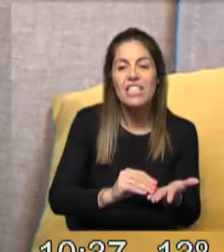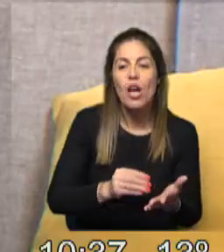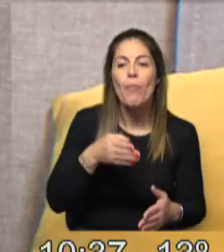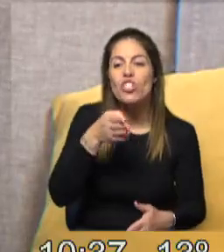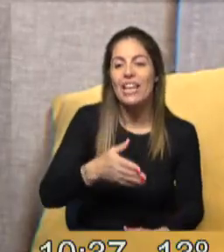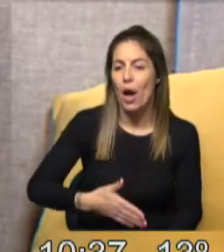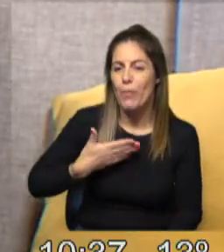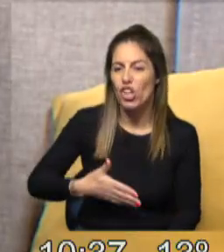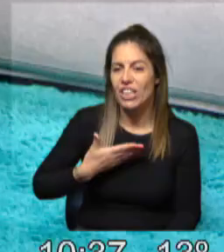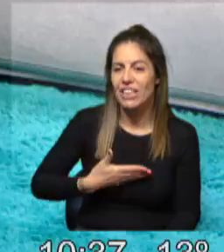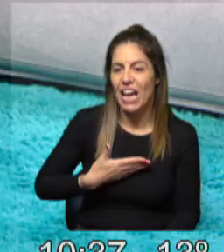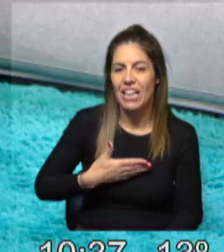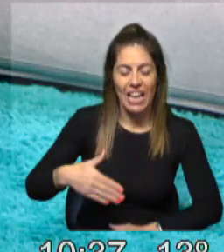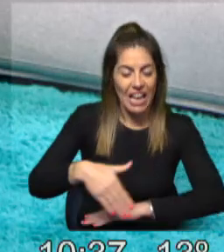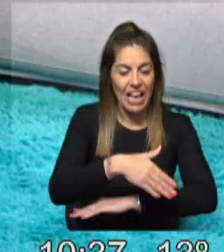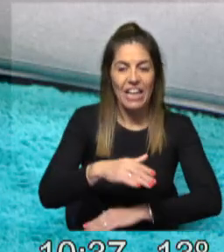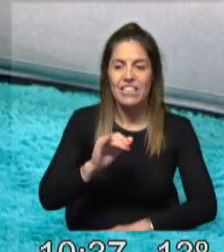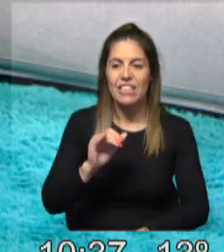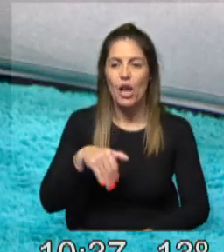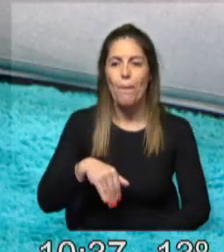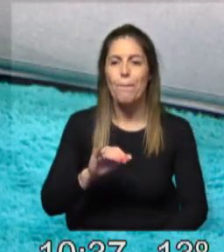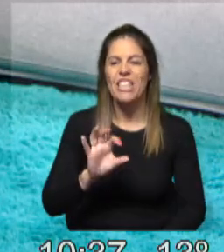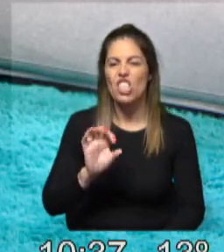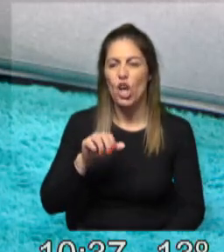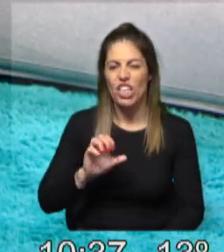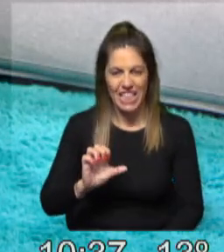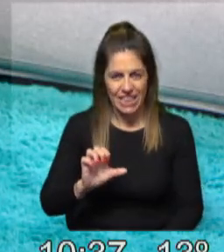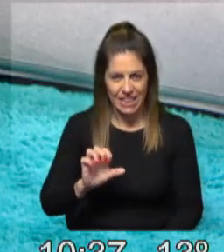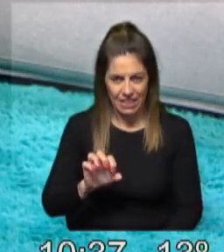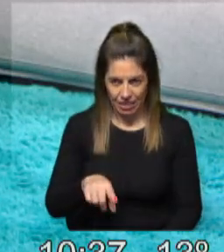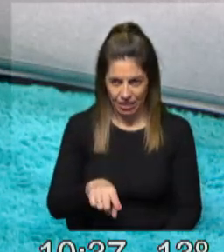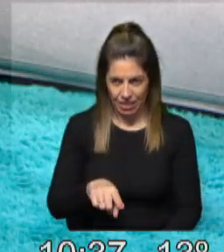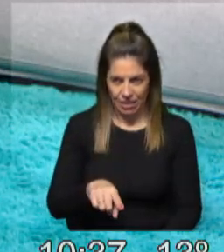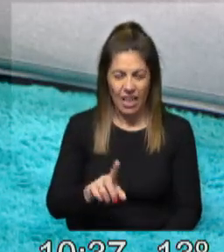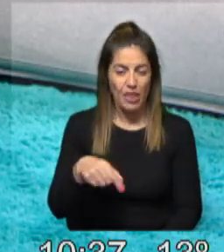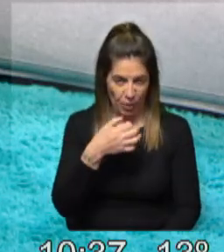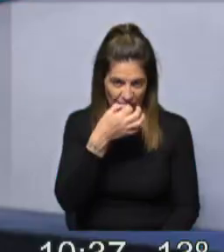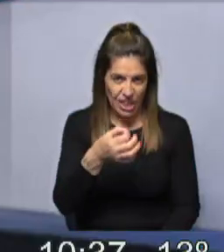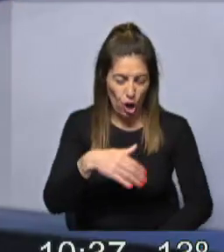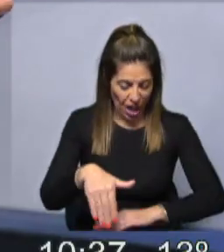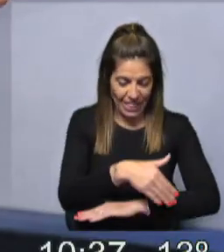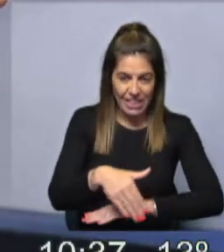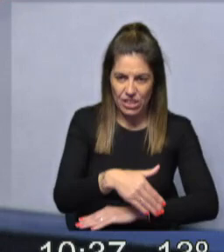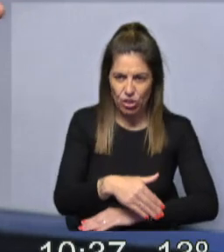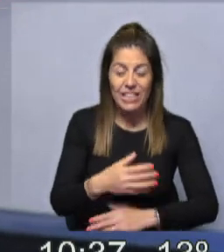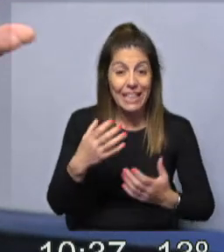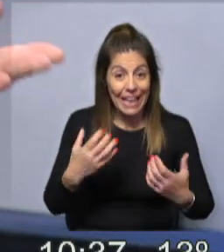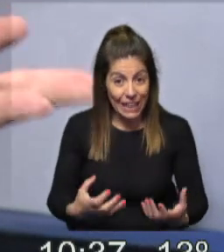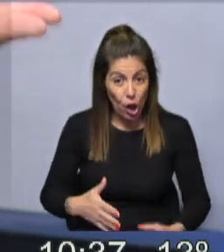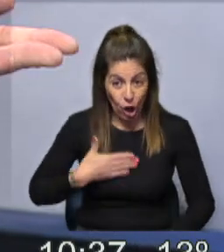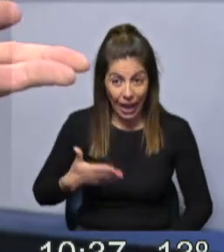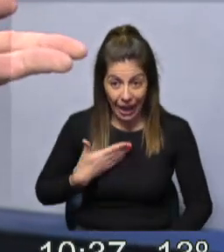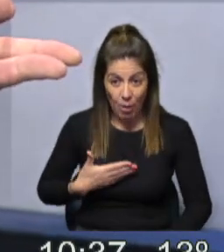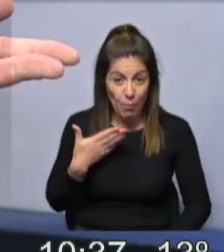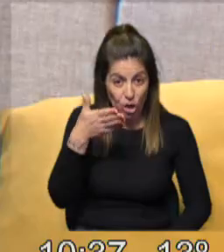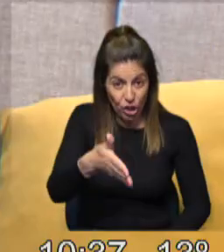Misiones. ¿Así? Sí, es por Misiones. Después paso la... O sea que si me quiero quejar a Netflix, ¿puedo ir? ¿Hay